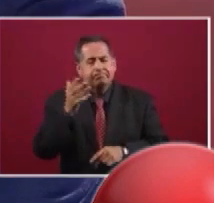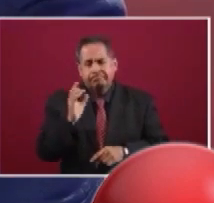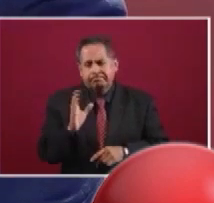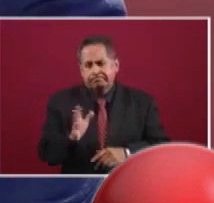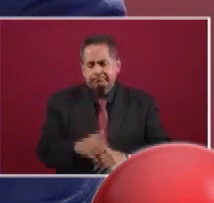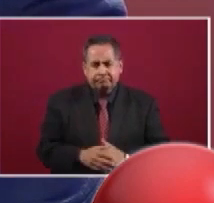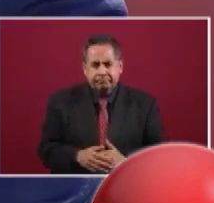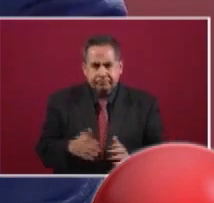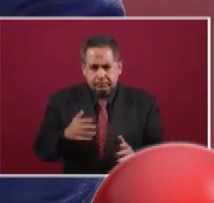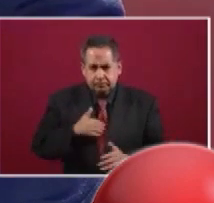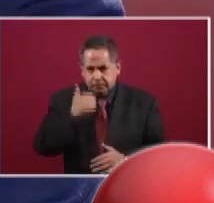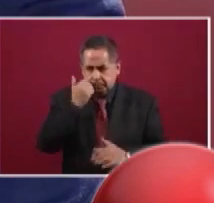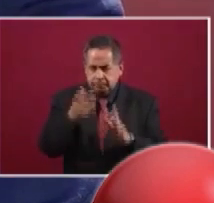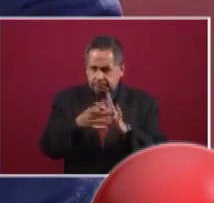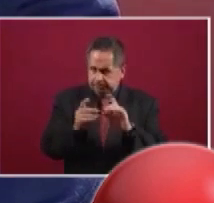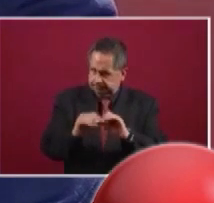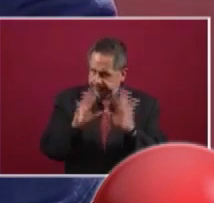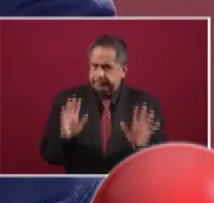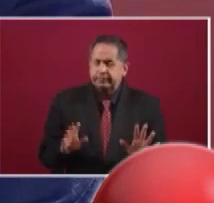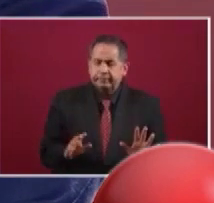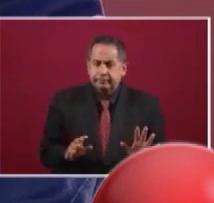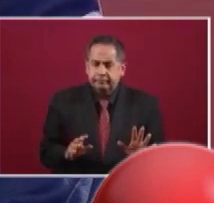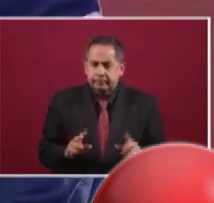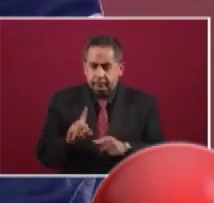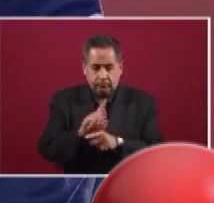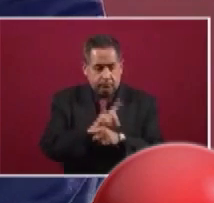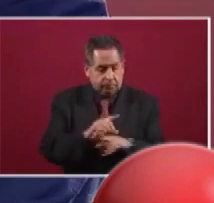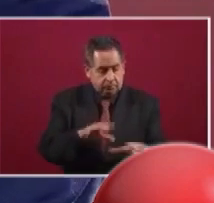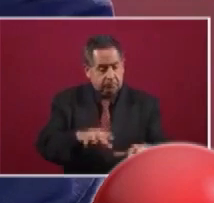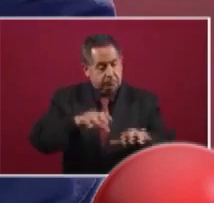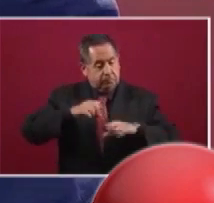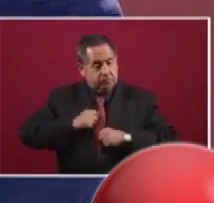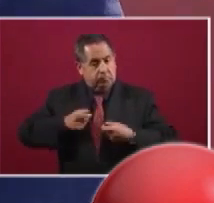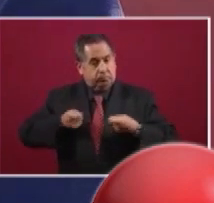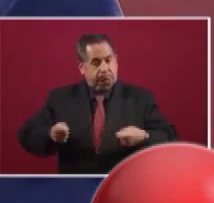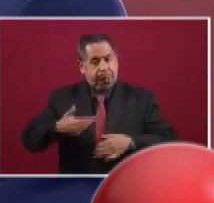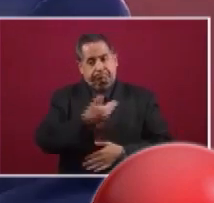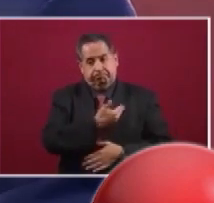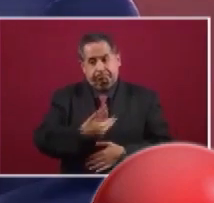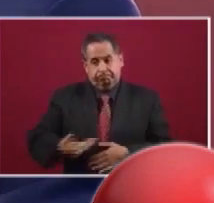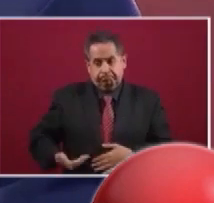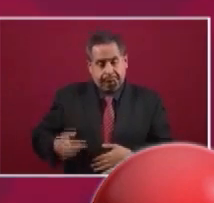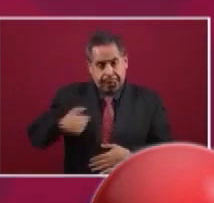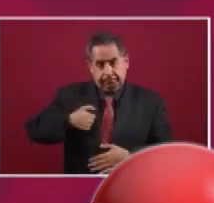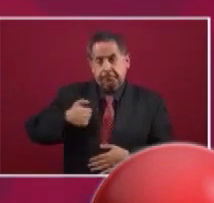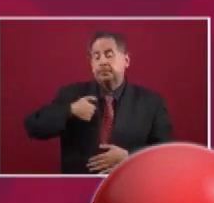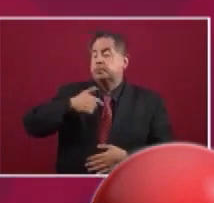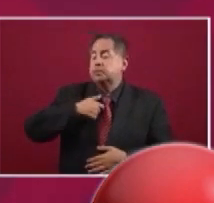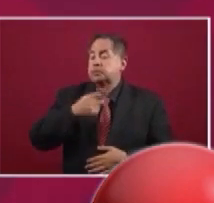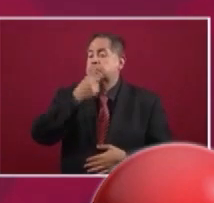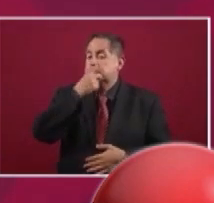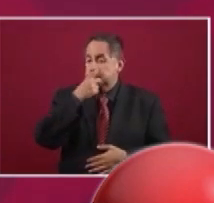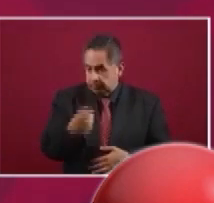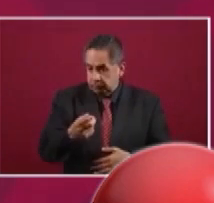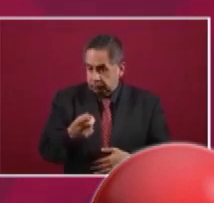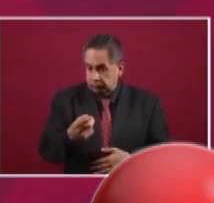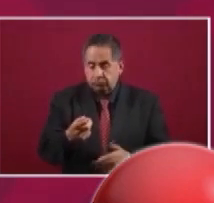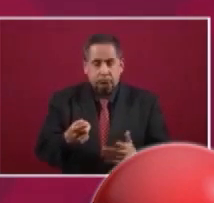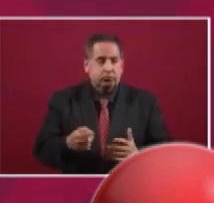quiero aclararles que desde que tomé posición dije que